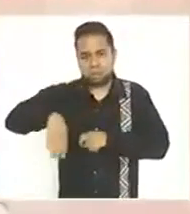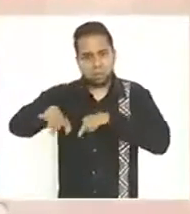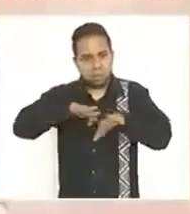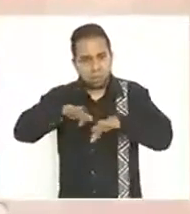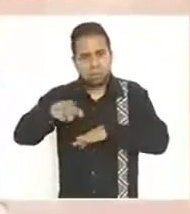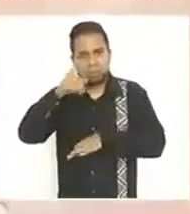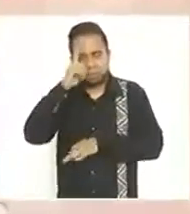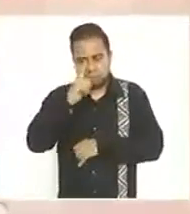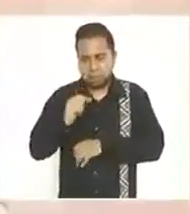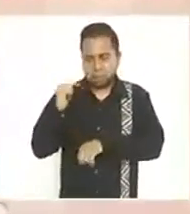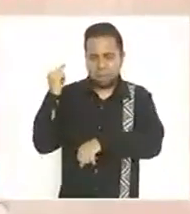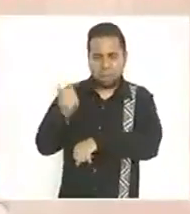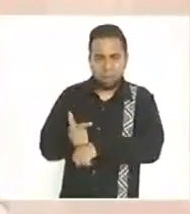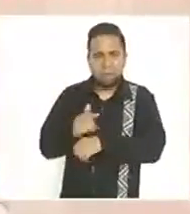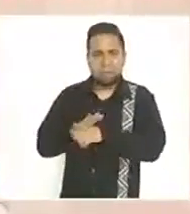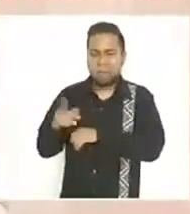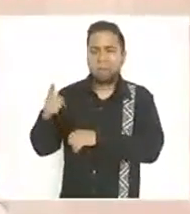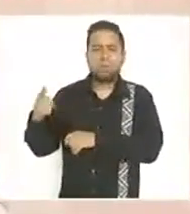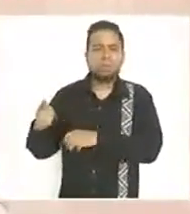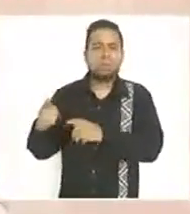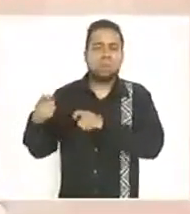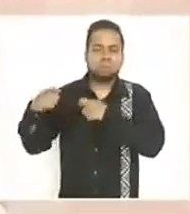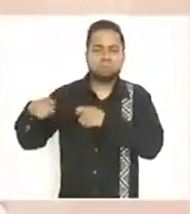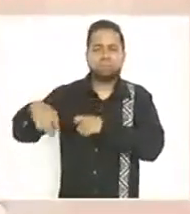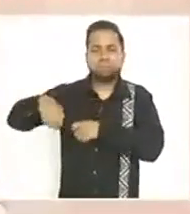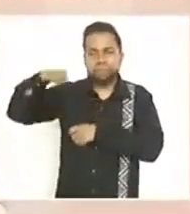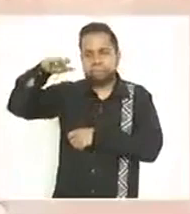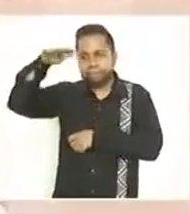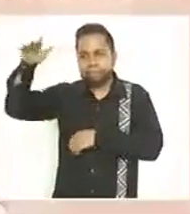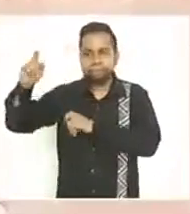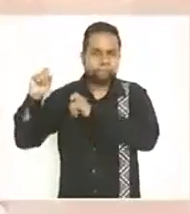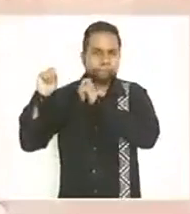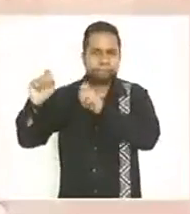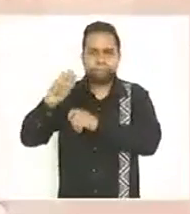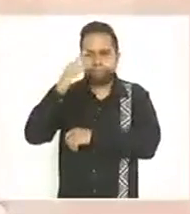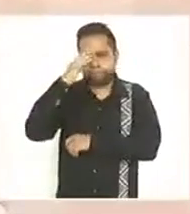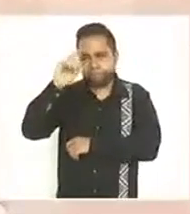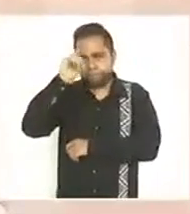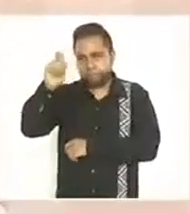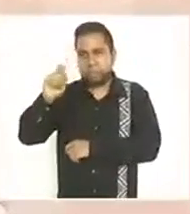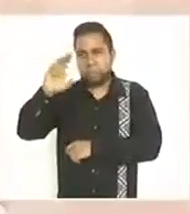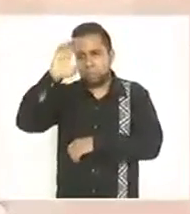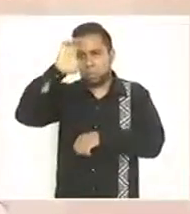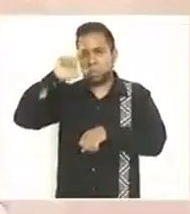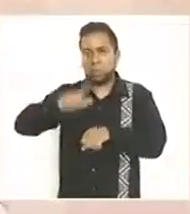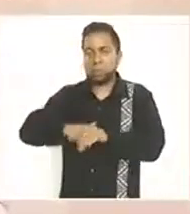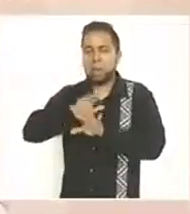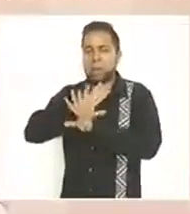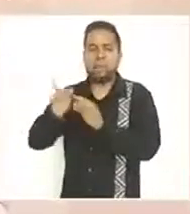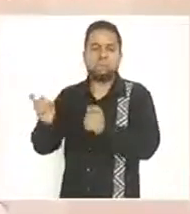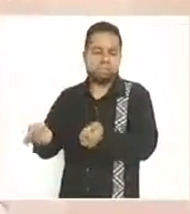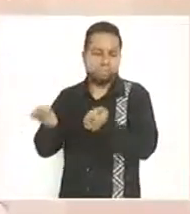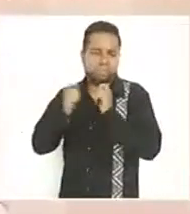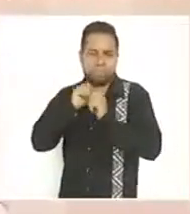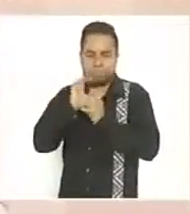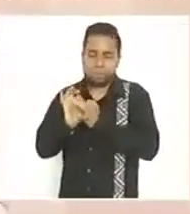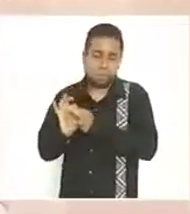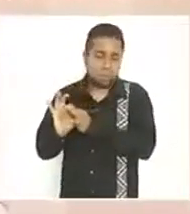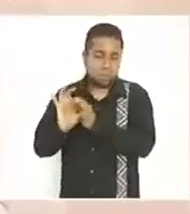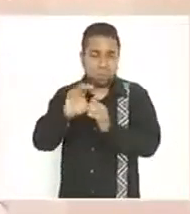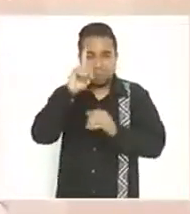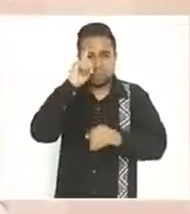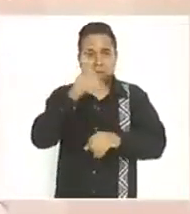para reconocer el legado de nuestros adultos mayores. La cultura que nos han heredado y la unidad de